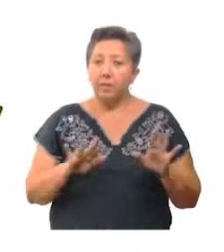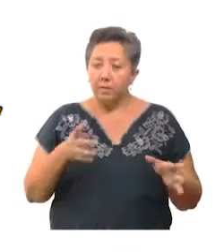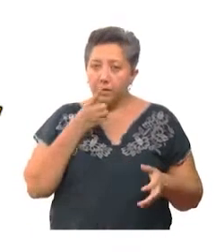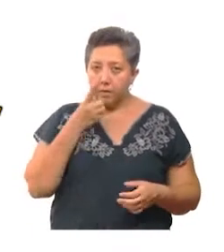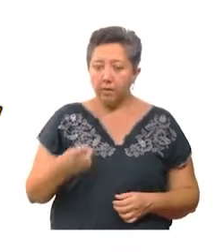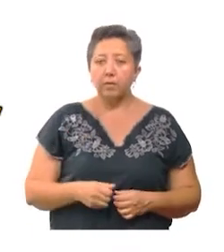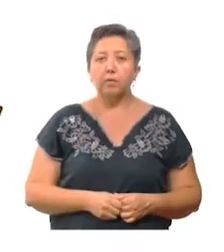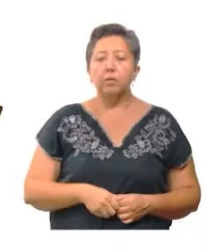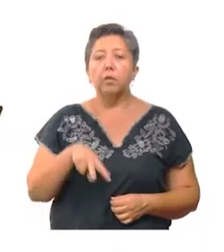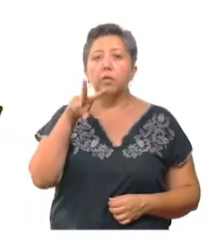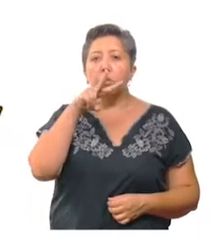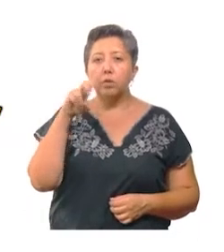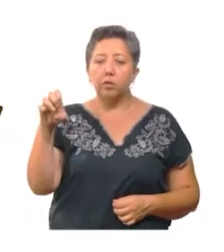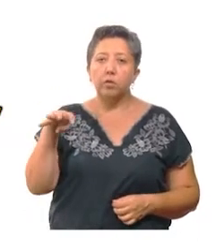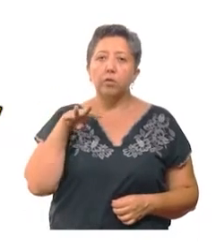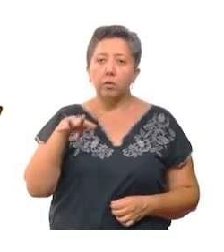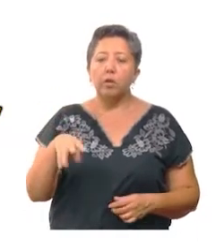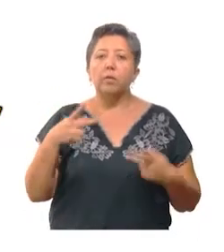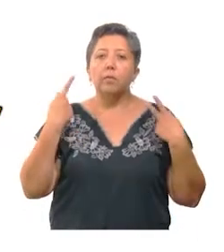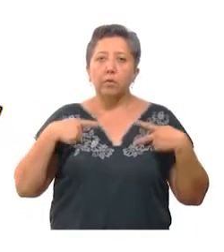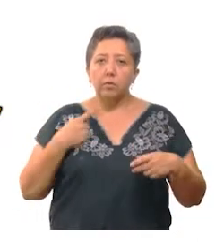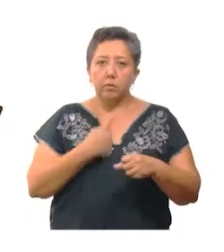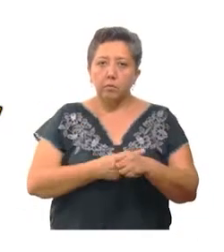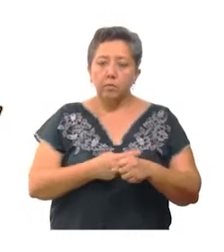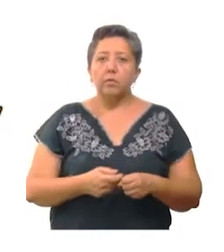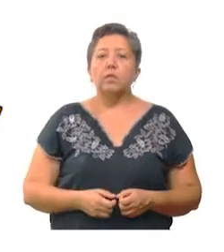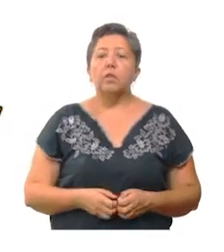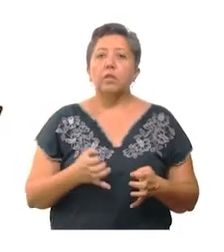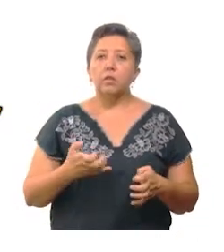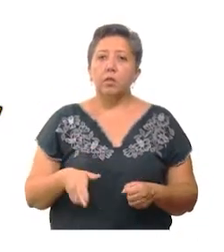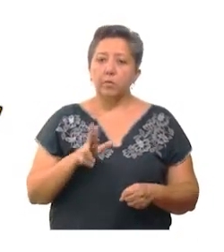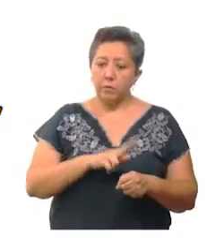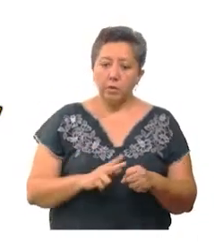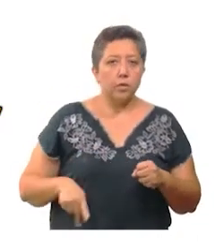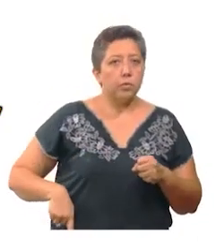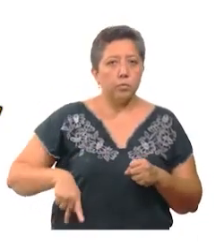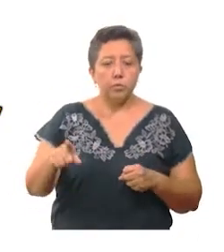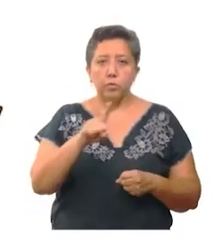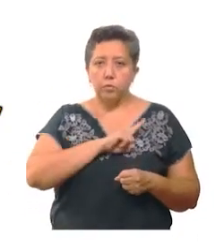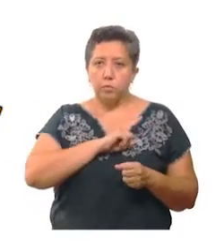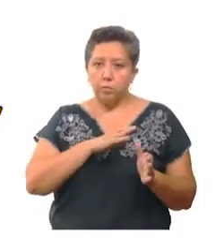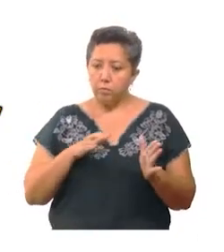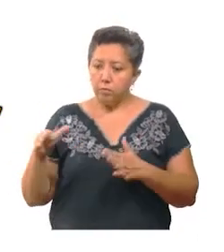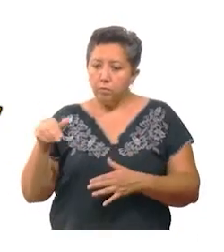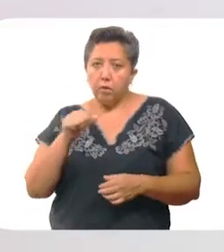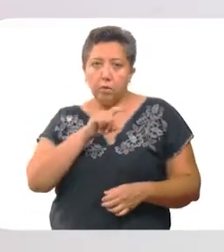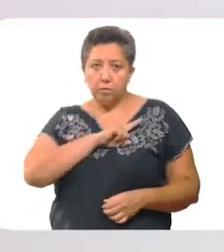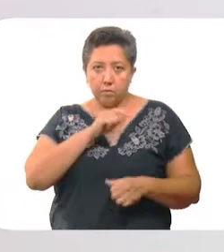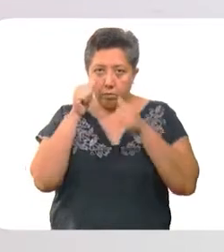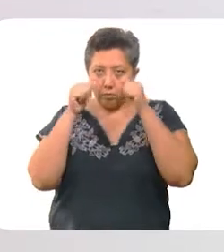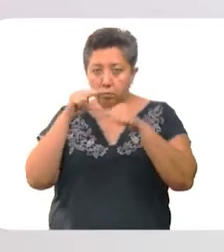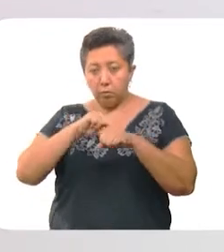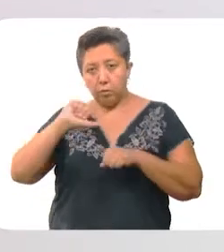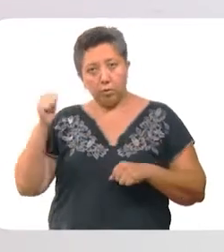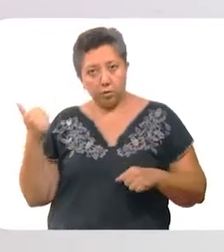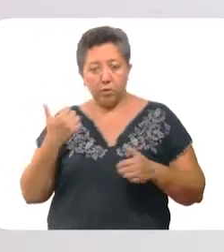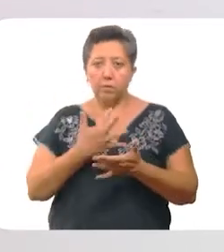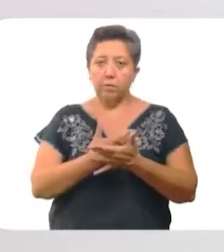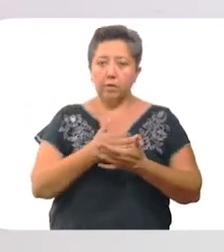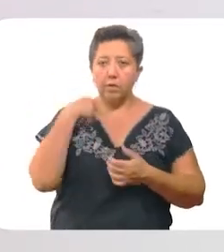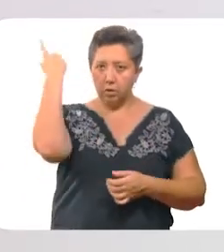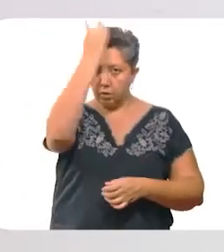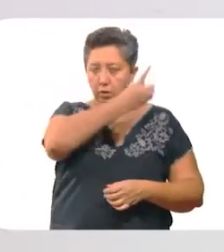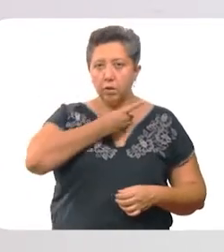Como ya se mencionó, 219 de los casos positivos están en hospitales públicos y en aislamiento total. Hay otros pacientes a la espera